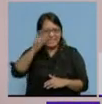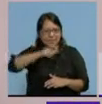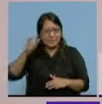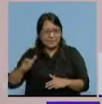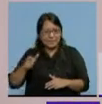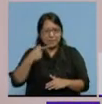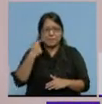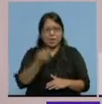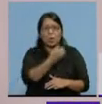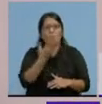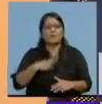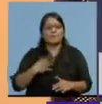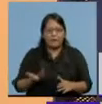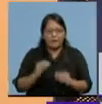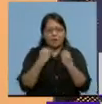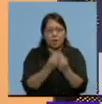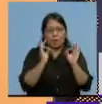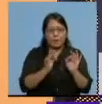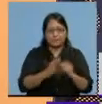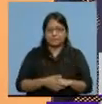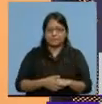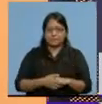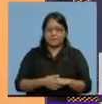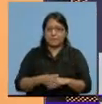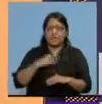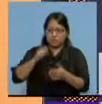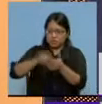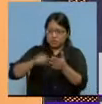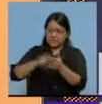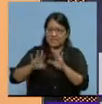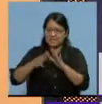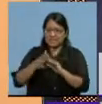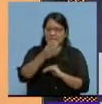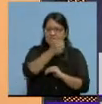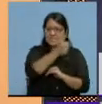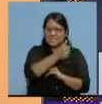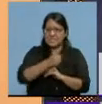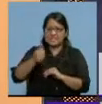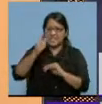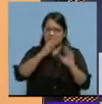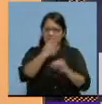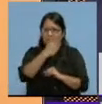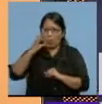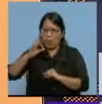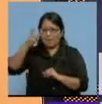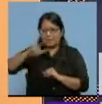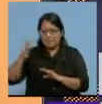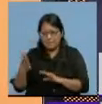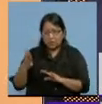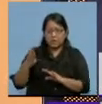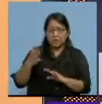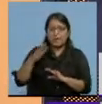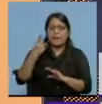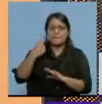han cumplido con este requisito? Nosotros hemos registrado ya entre 640 personas, de las cuales 450